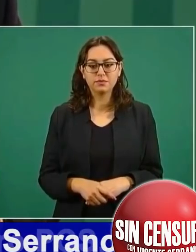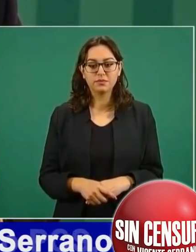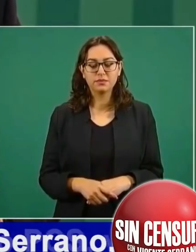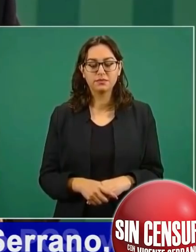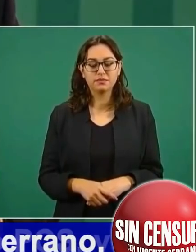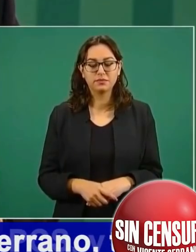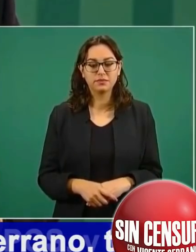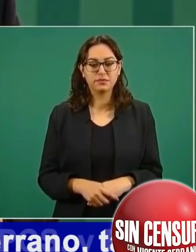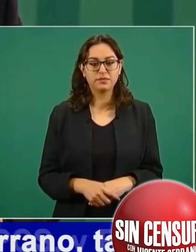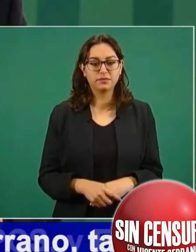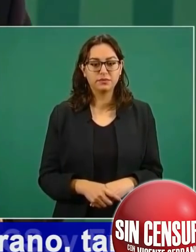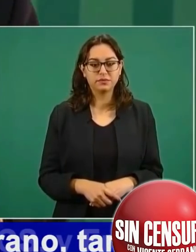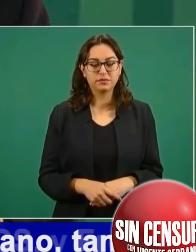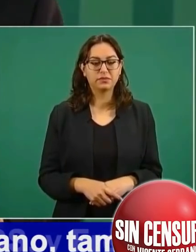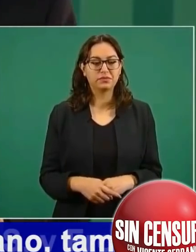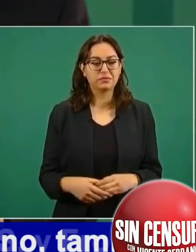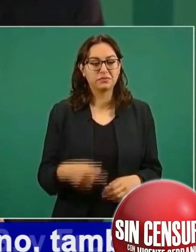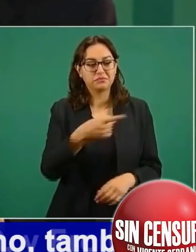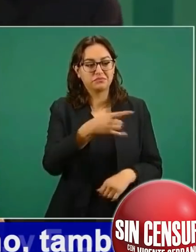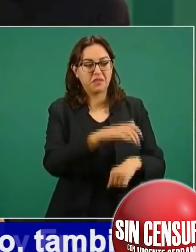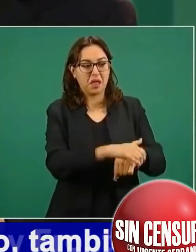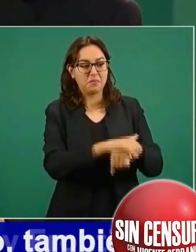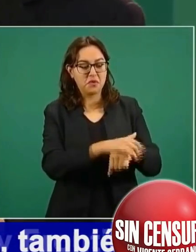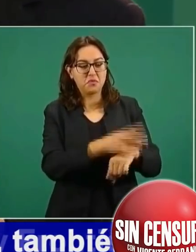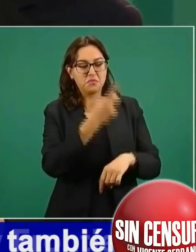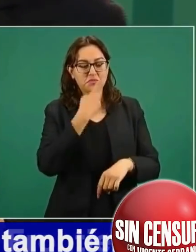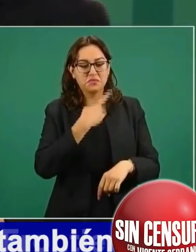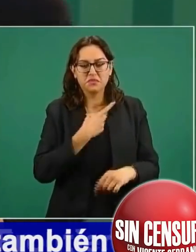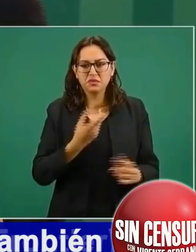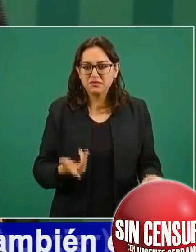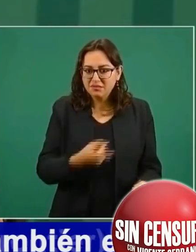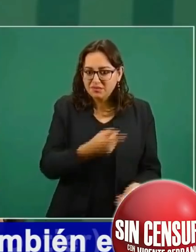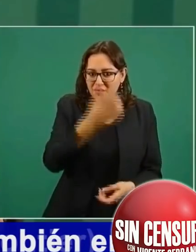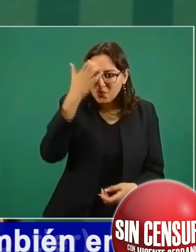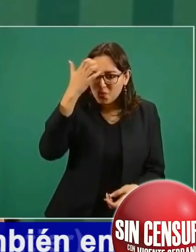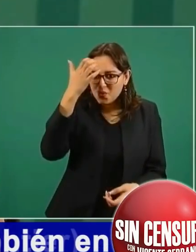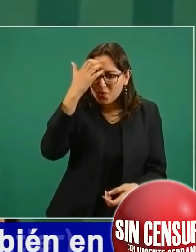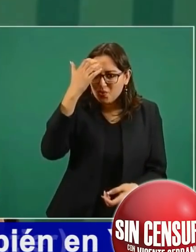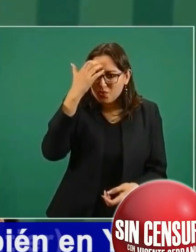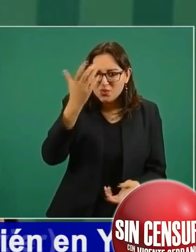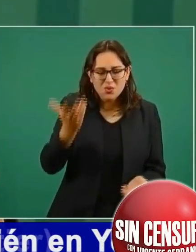un amigo de su generación, pues si lo conozco bien,